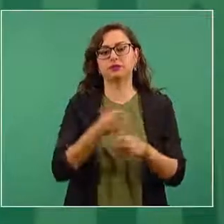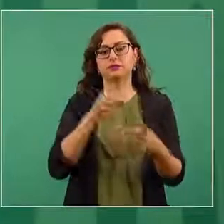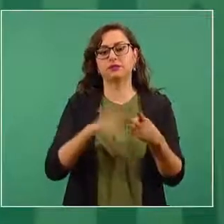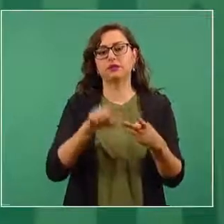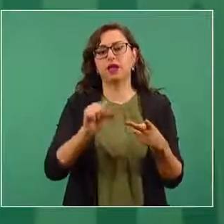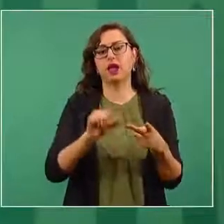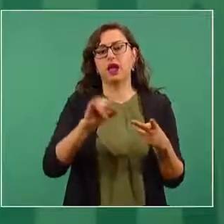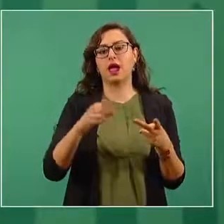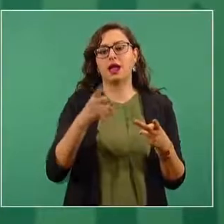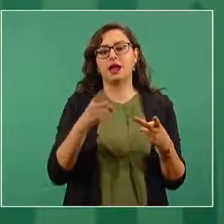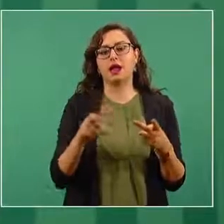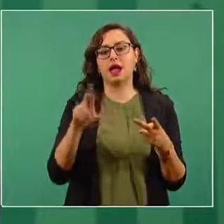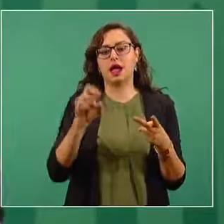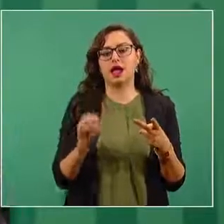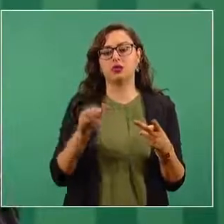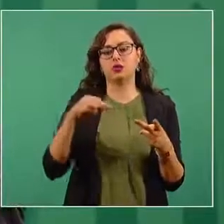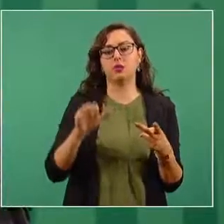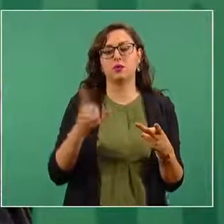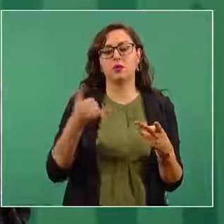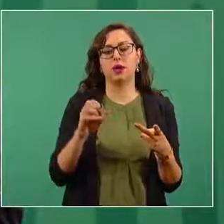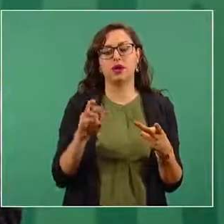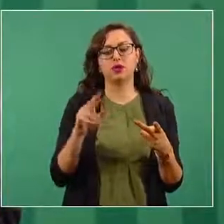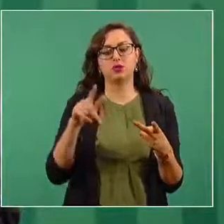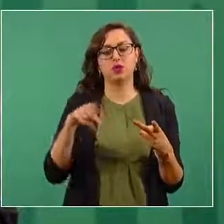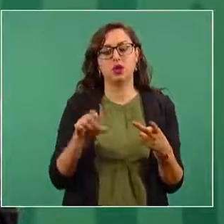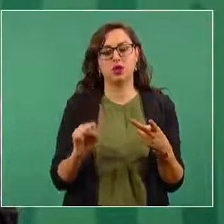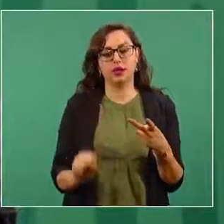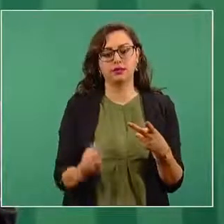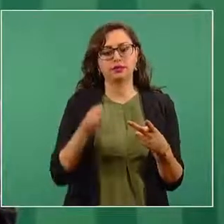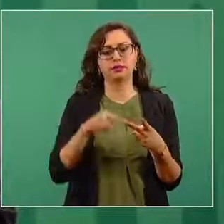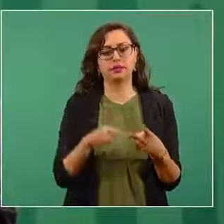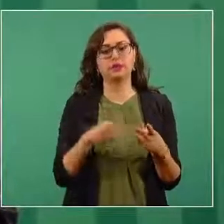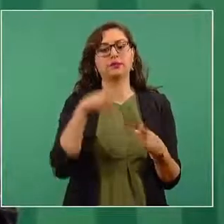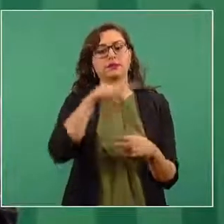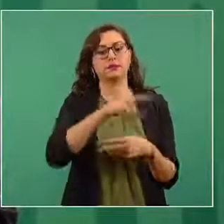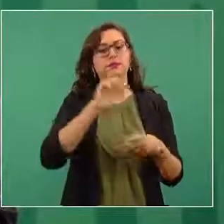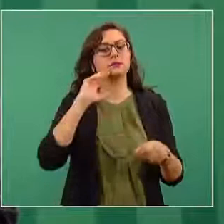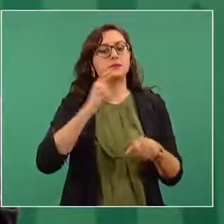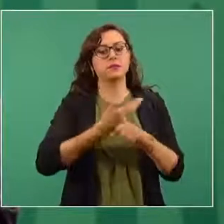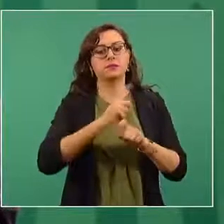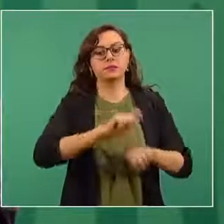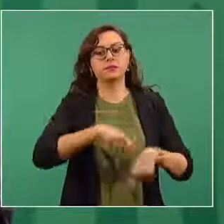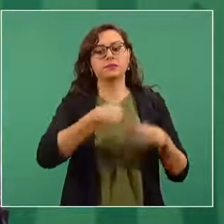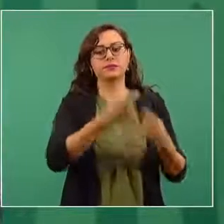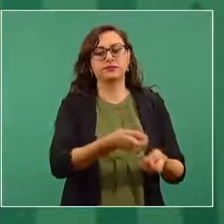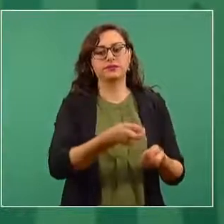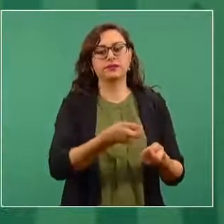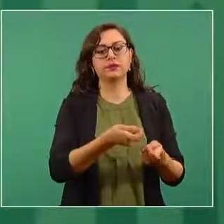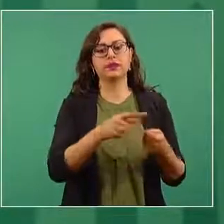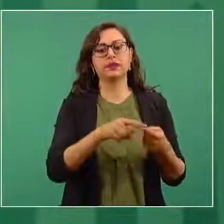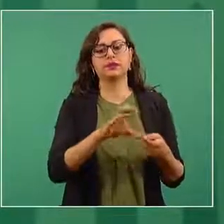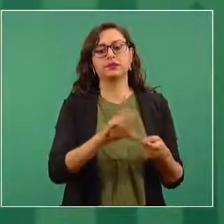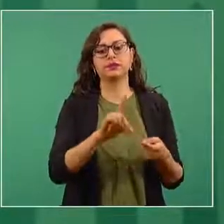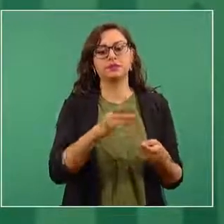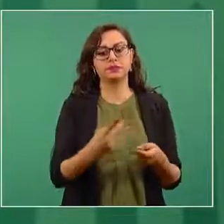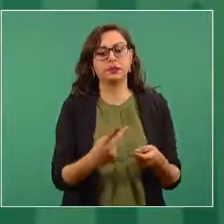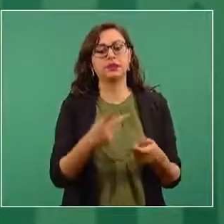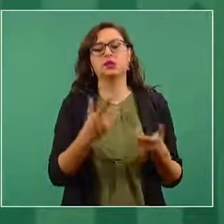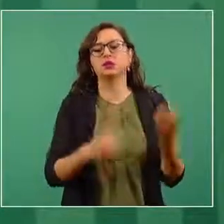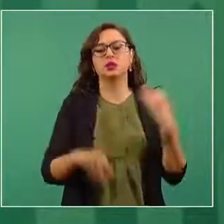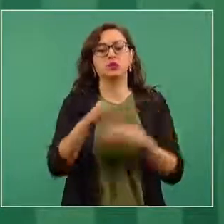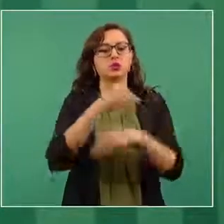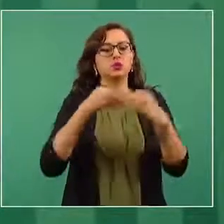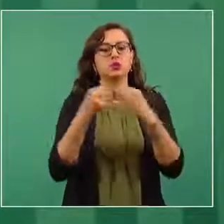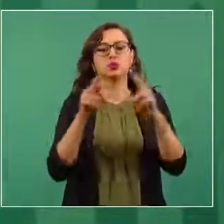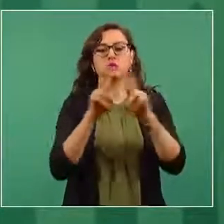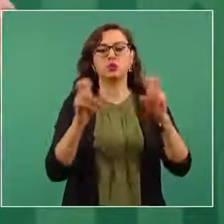de Seguridad Nacional, o DHS, que tiene a su cargo, entre otras, CBP, todo lo que tiene